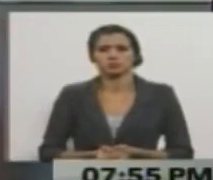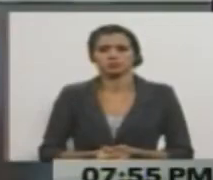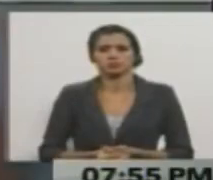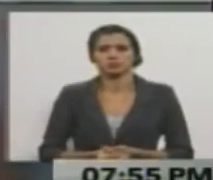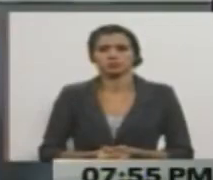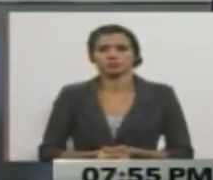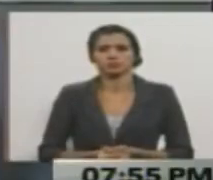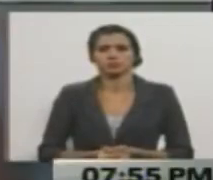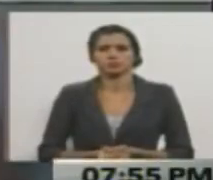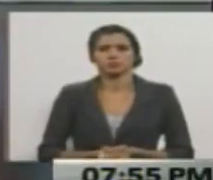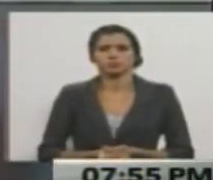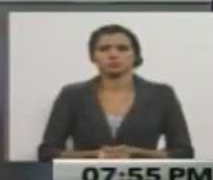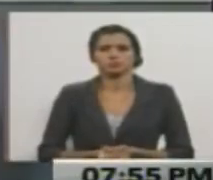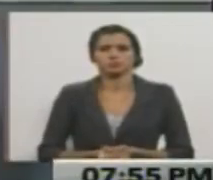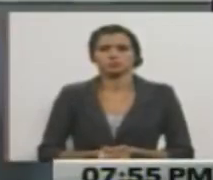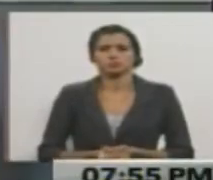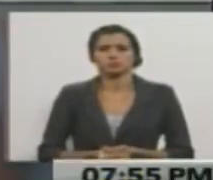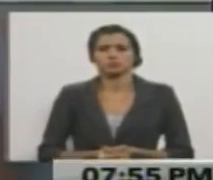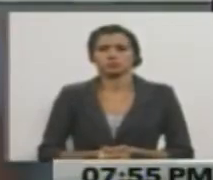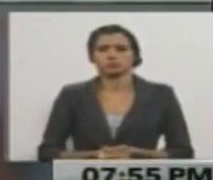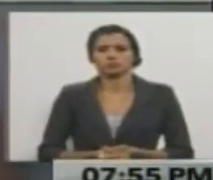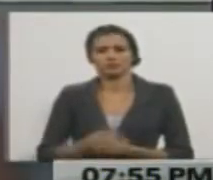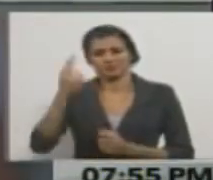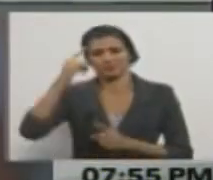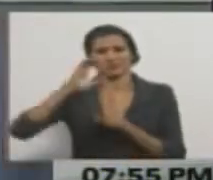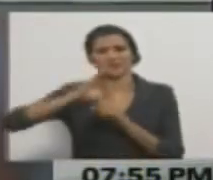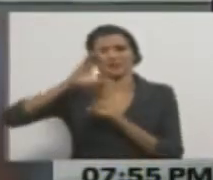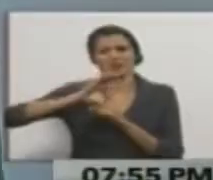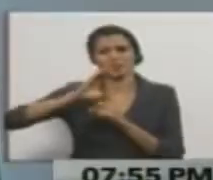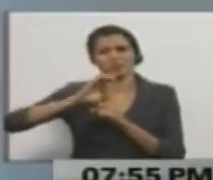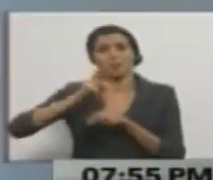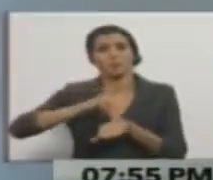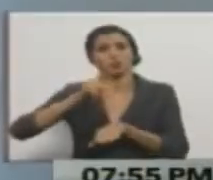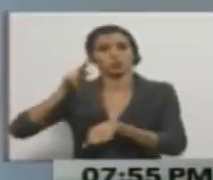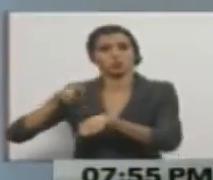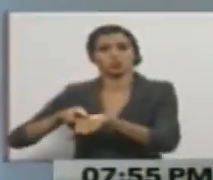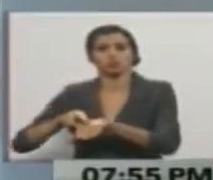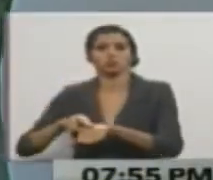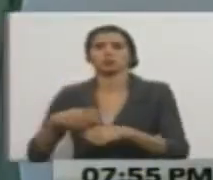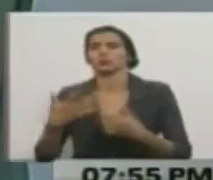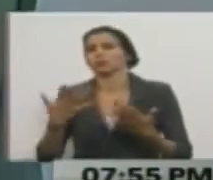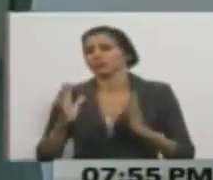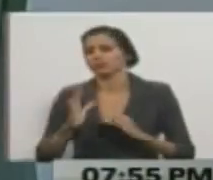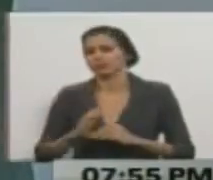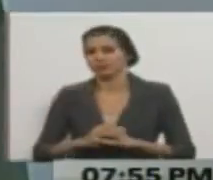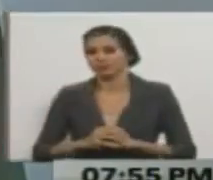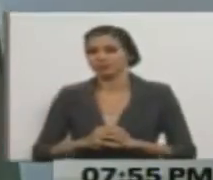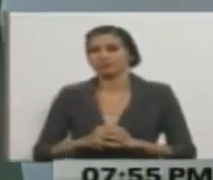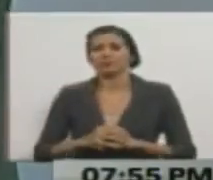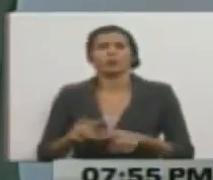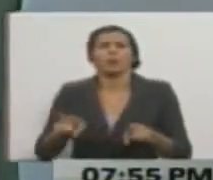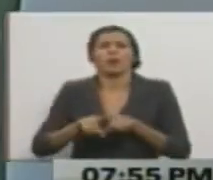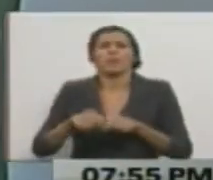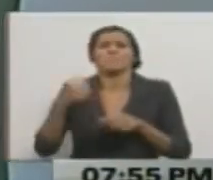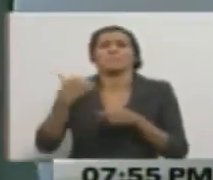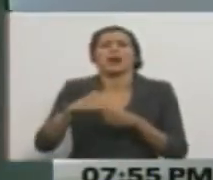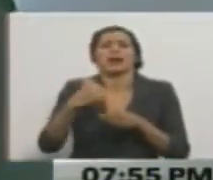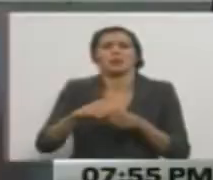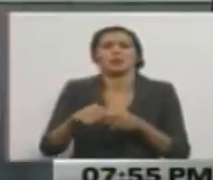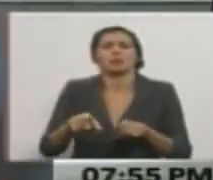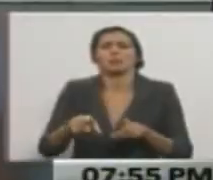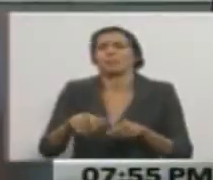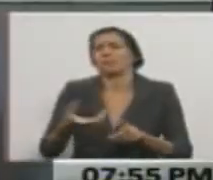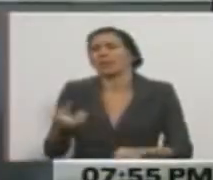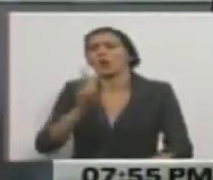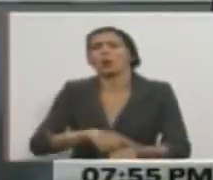se están vendiendo solamente, ustedes saben que el clima de Puerto Rico es parecido al de Maracaibo, sino peor en cuanto a calor,